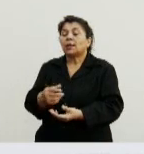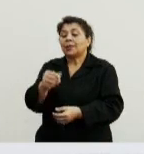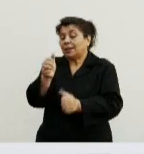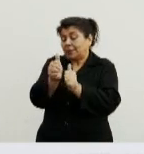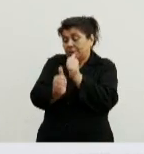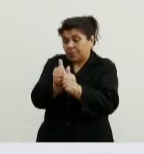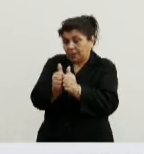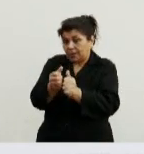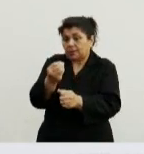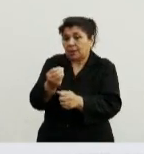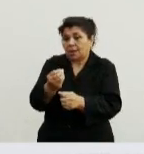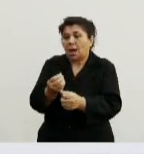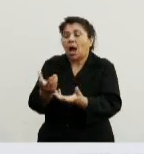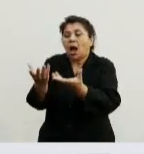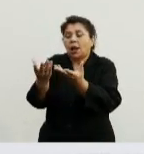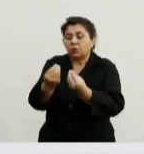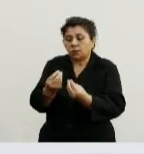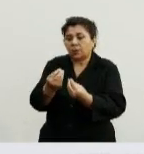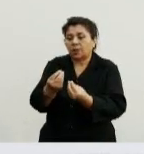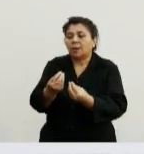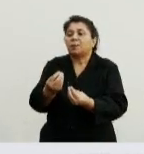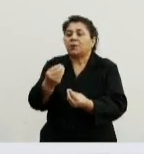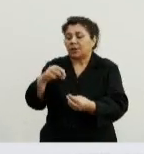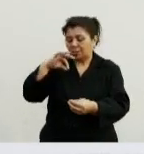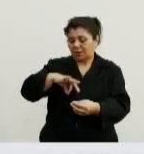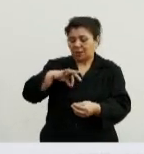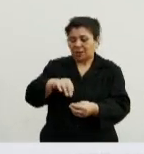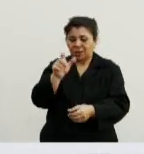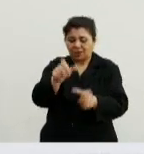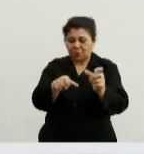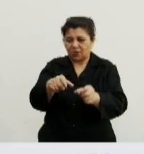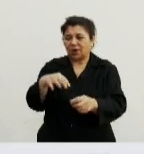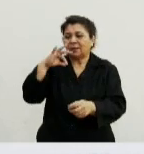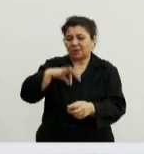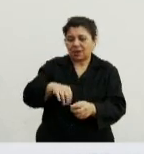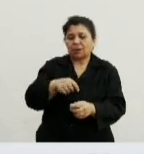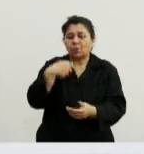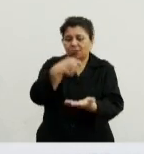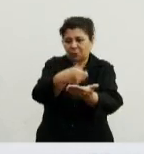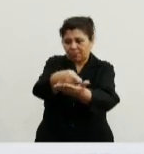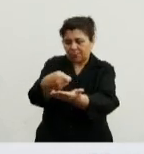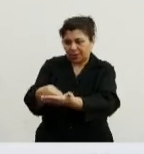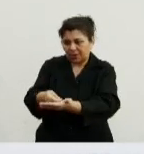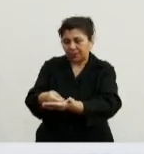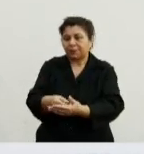que necesiten para el pago de los salarios del personal que tienen a su cargo